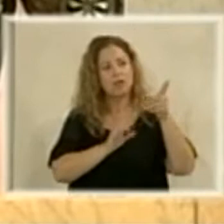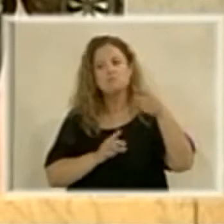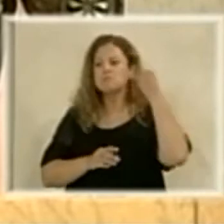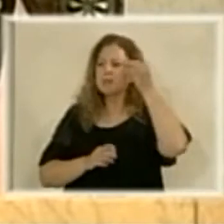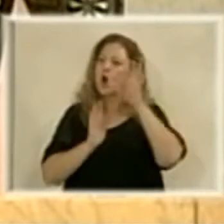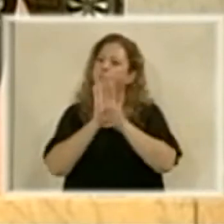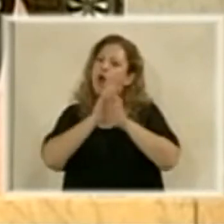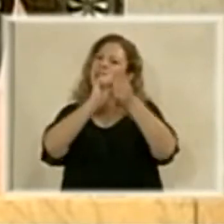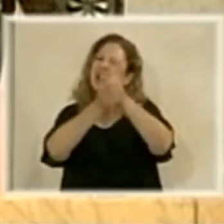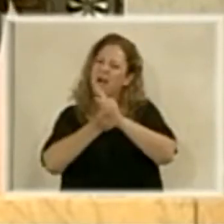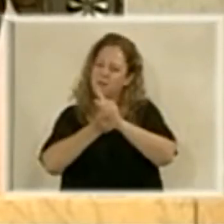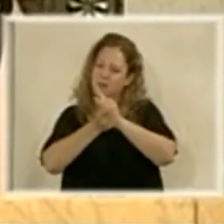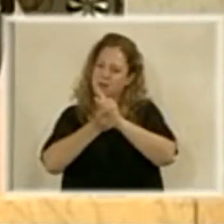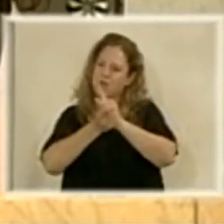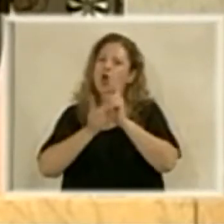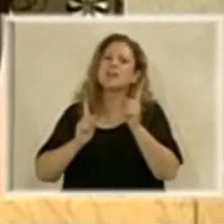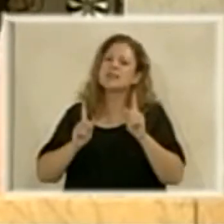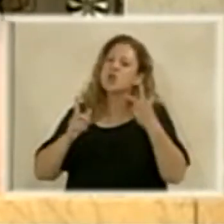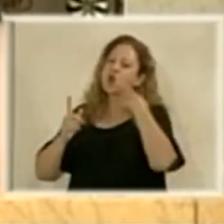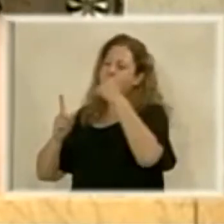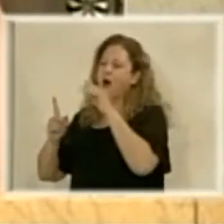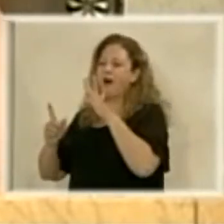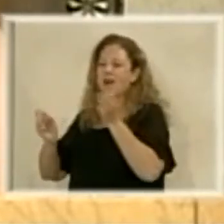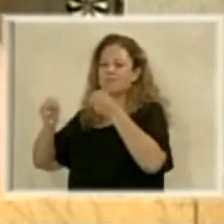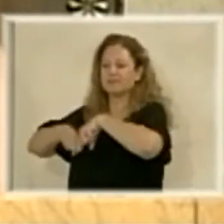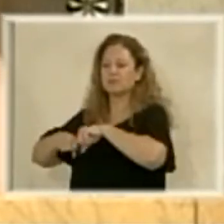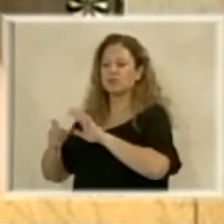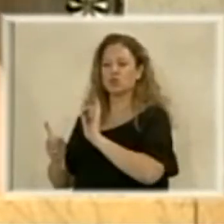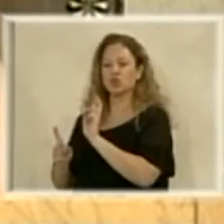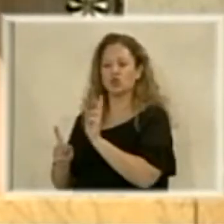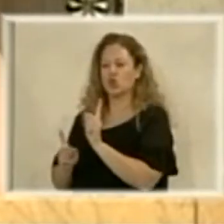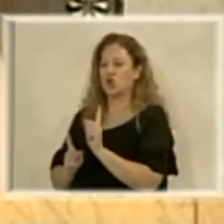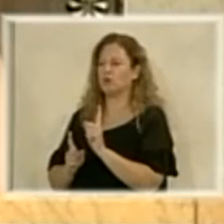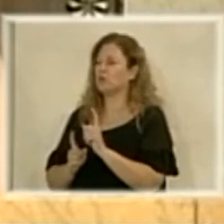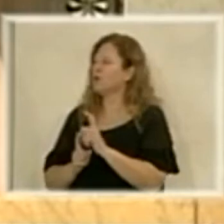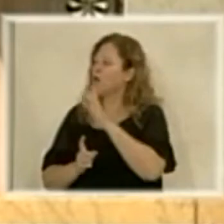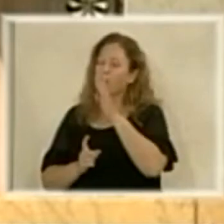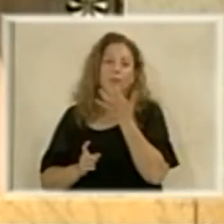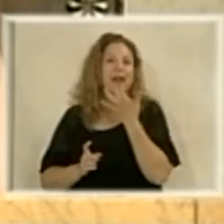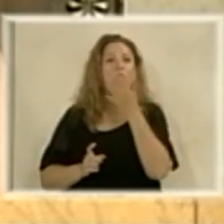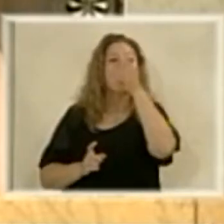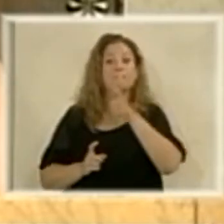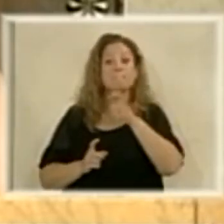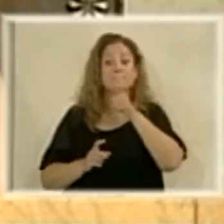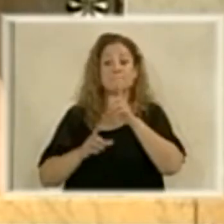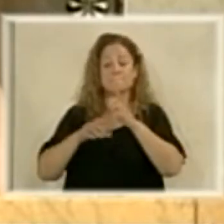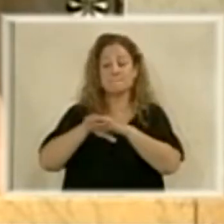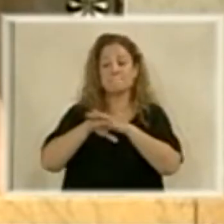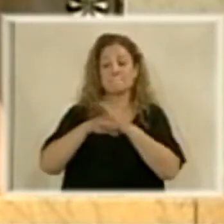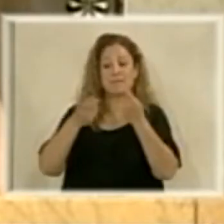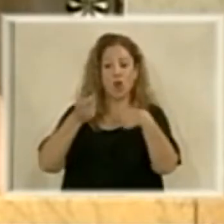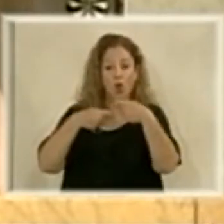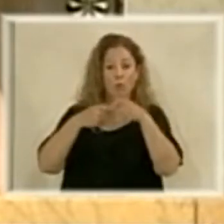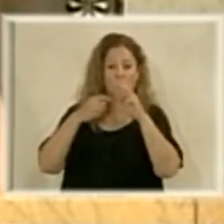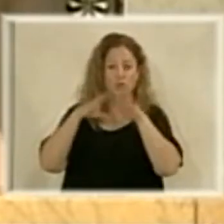y no votar en contra de que los 8 establecimientos hoteleros que pueden acogerse a esta ordenanza que está en vigor, pues reciban la